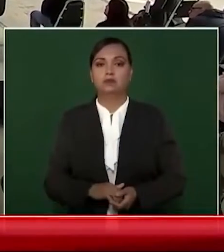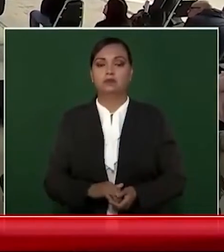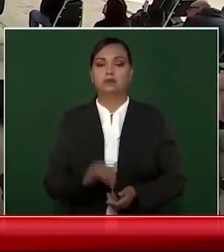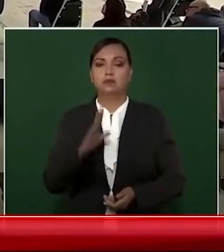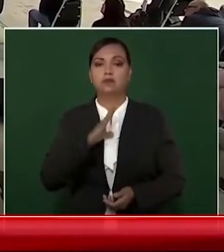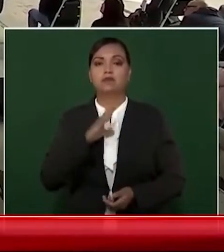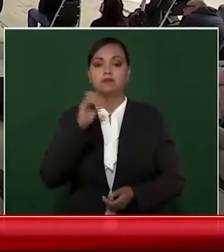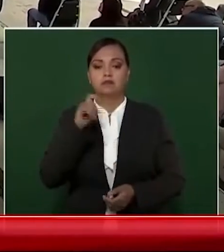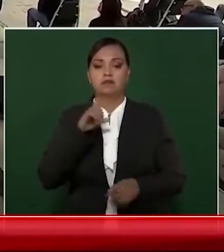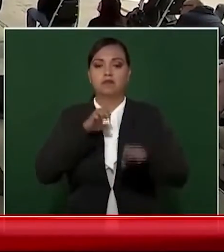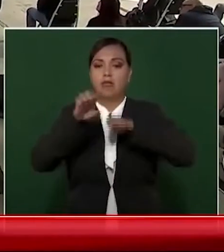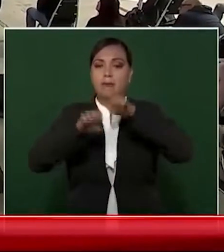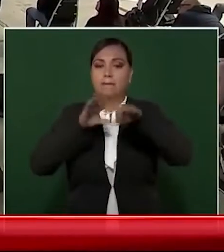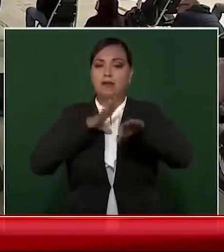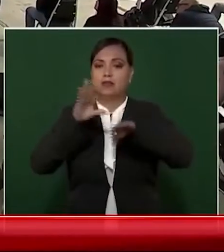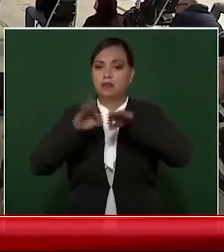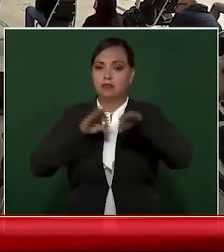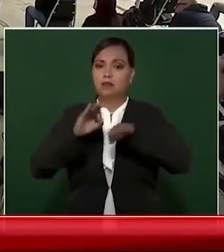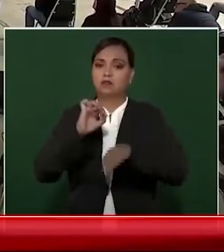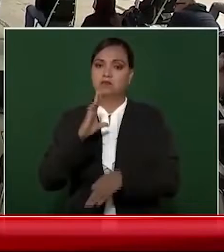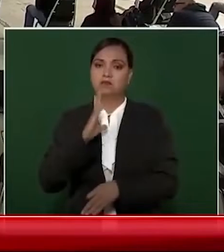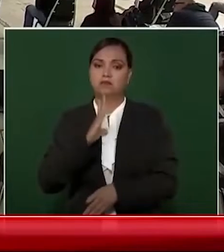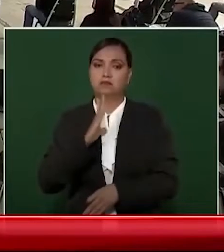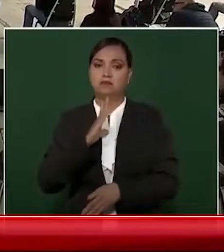hay empleo, hay trabajo.